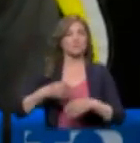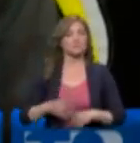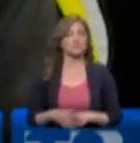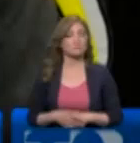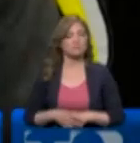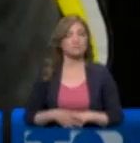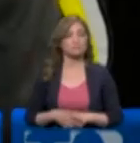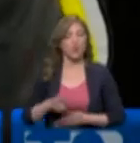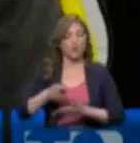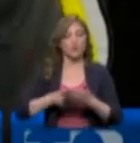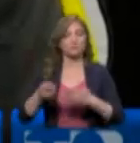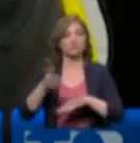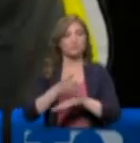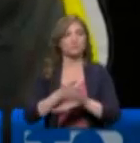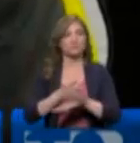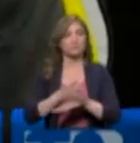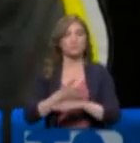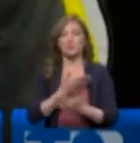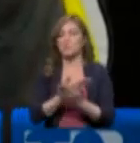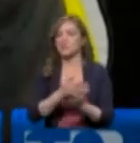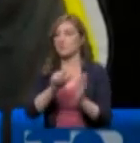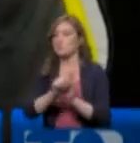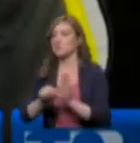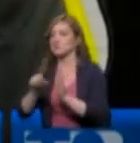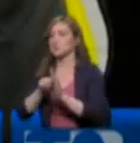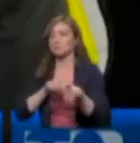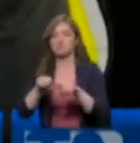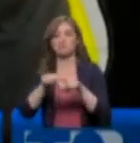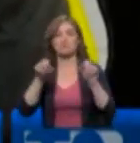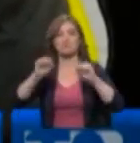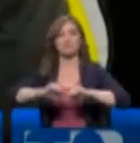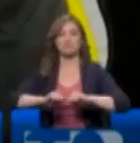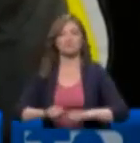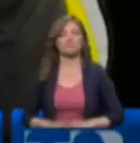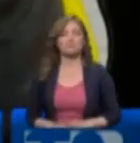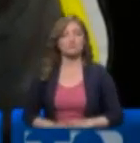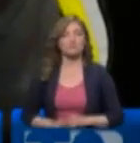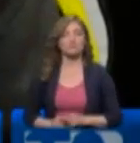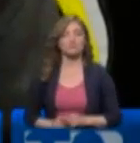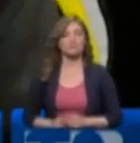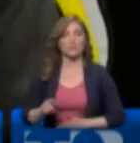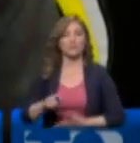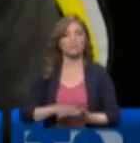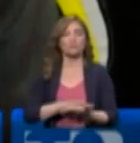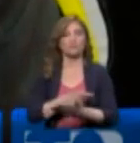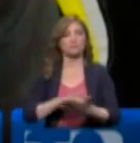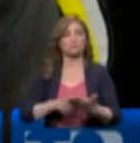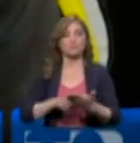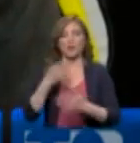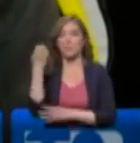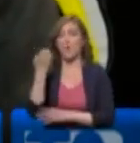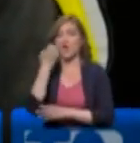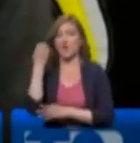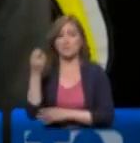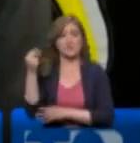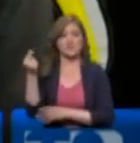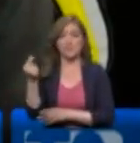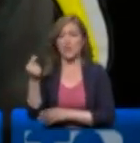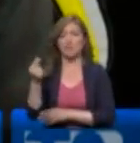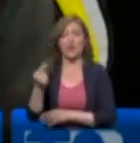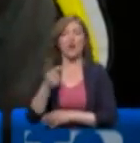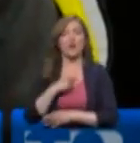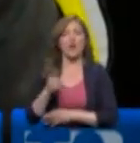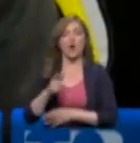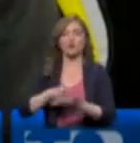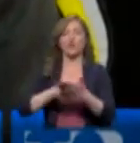presocontractuales tengan concurrencia de ofertas y sean competitivos, prohibiéndose las figuras de emergencia, régimen especial